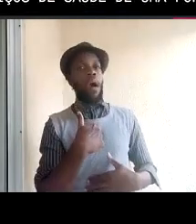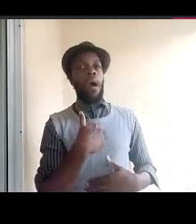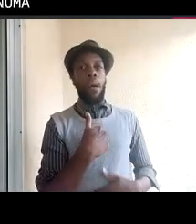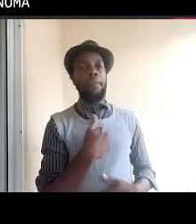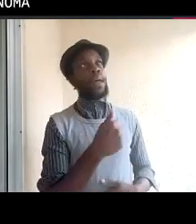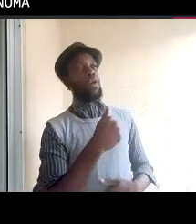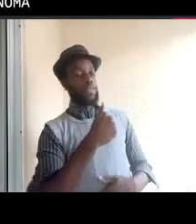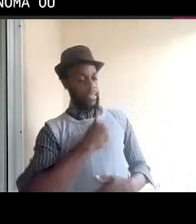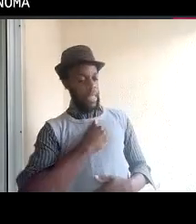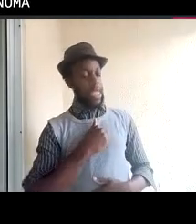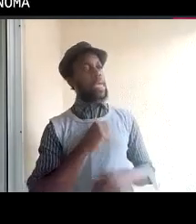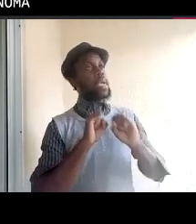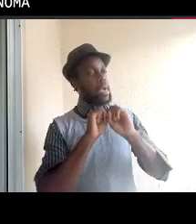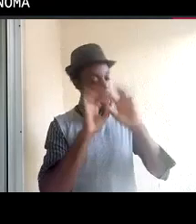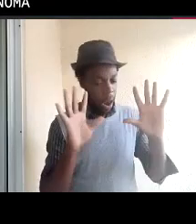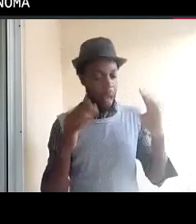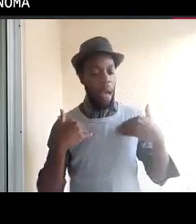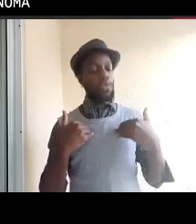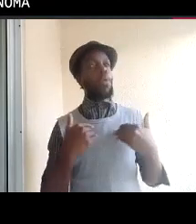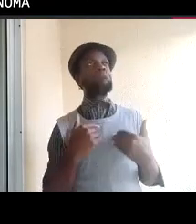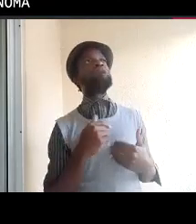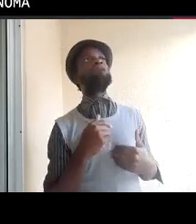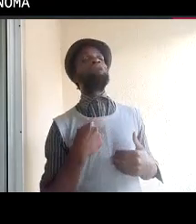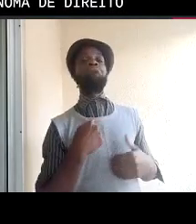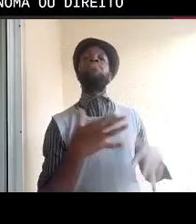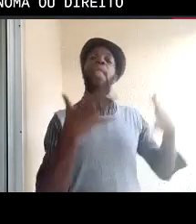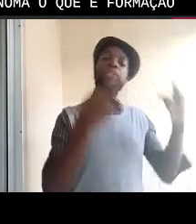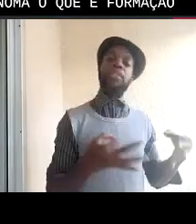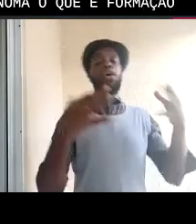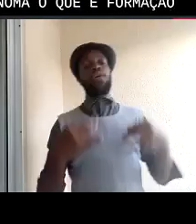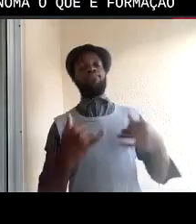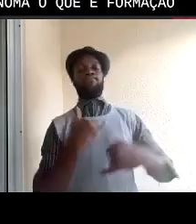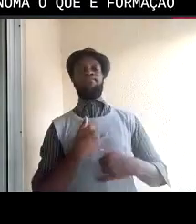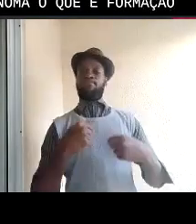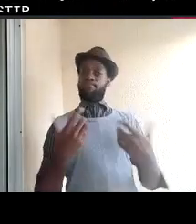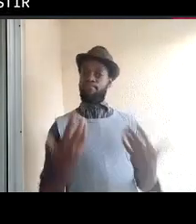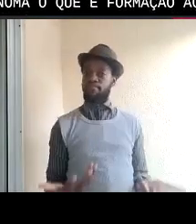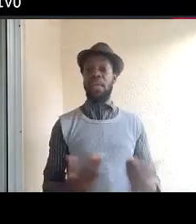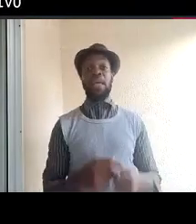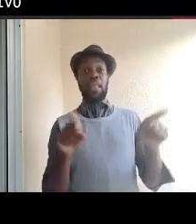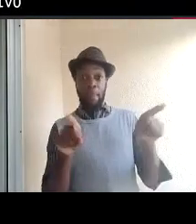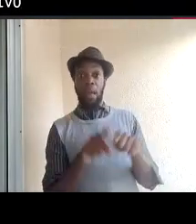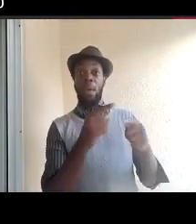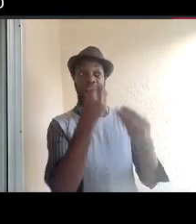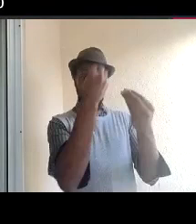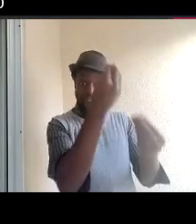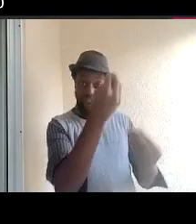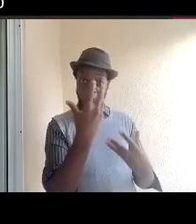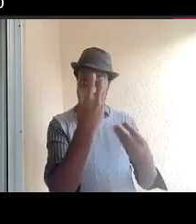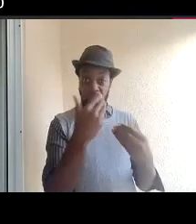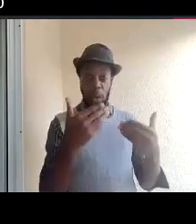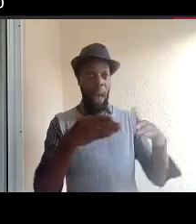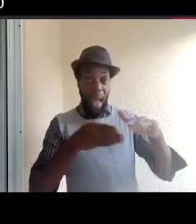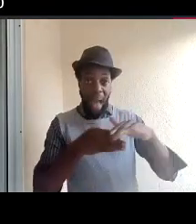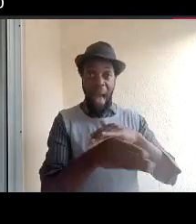consentimiento. El derecho a la información accesible. ¿Para quién de ustedes, una persona, quién de